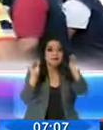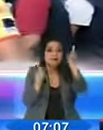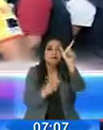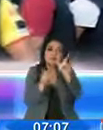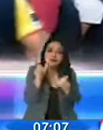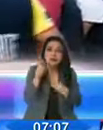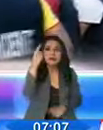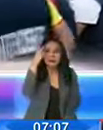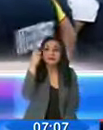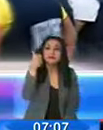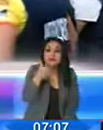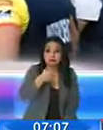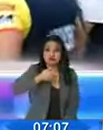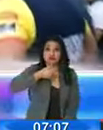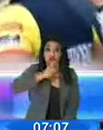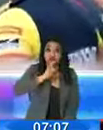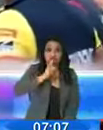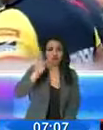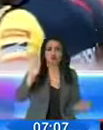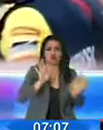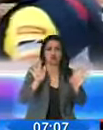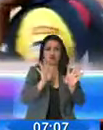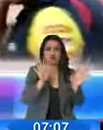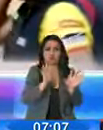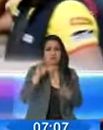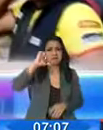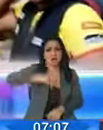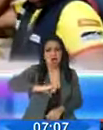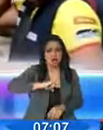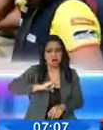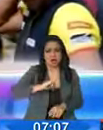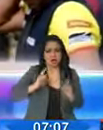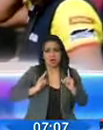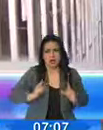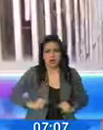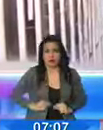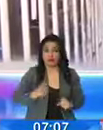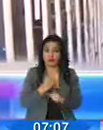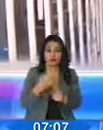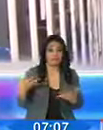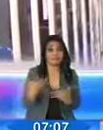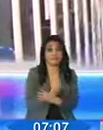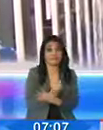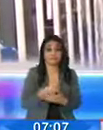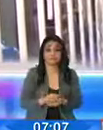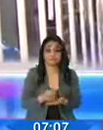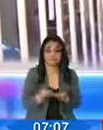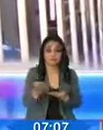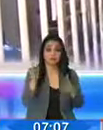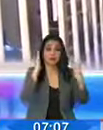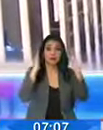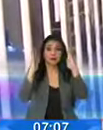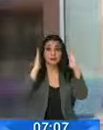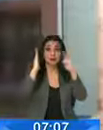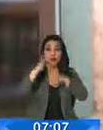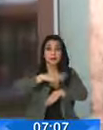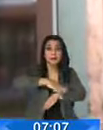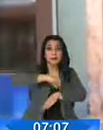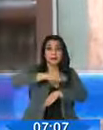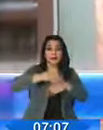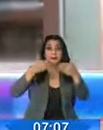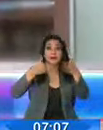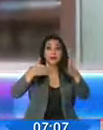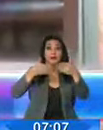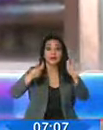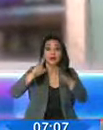realmente el puro sea producto artesanal y se han retirado inmediatamente. En cantones como Babahoyo, Quevedo, Ventanas,